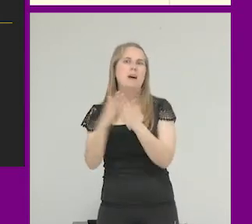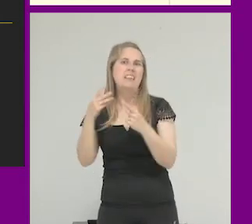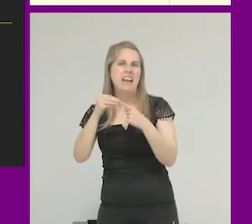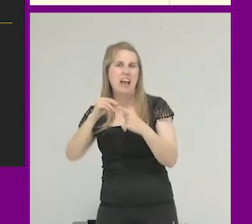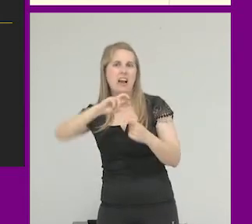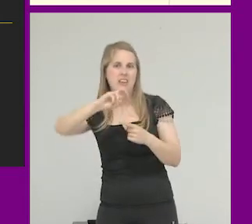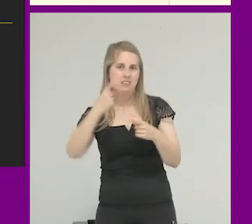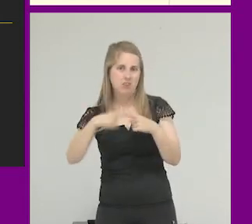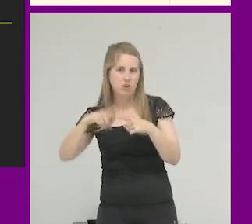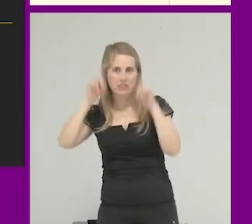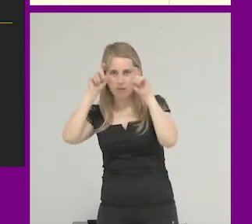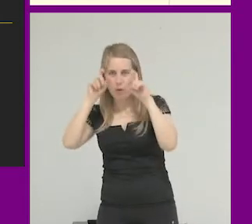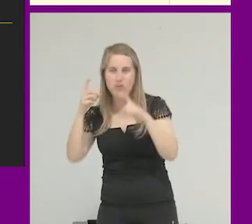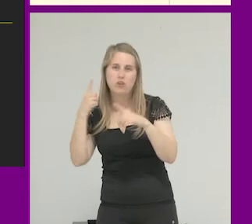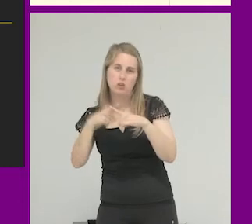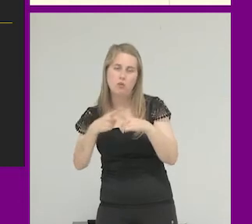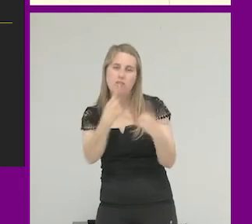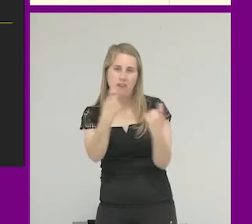sexu eziketa bat